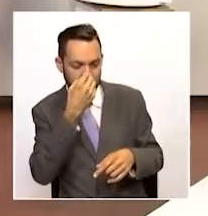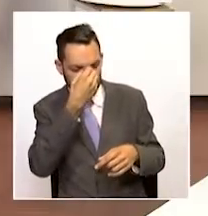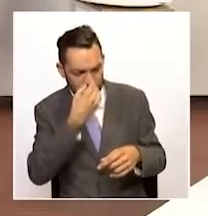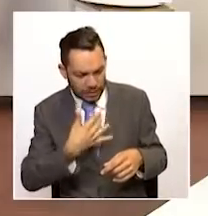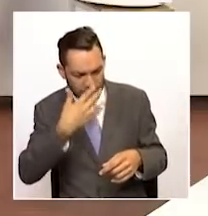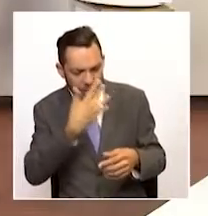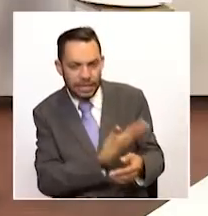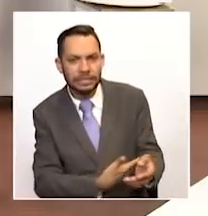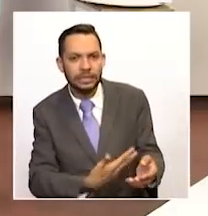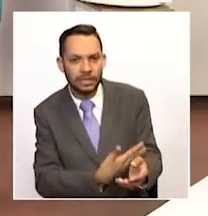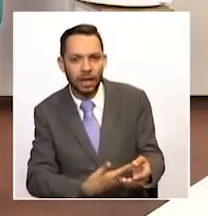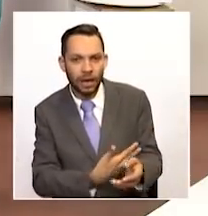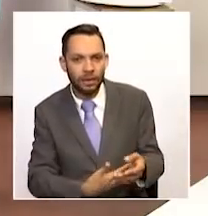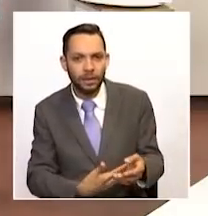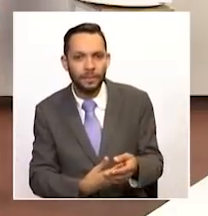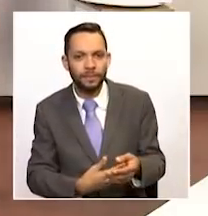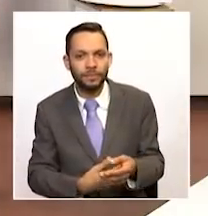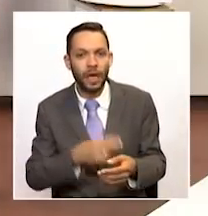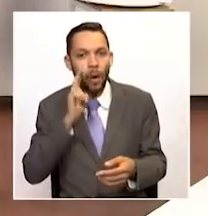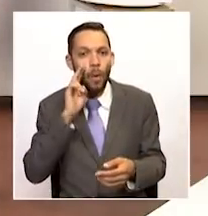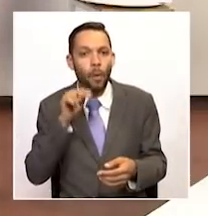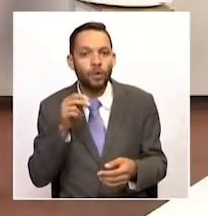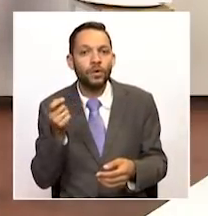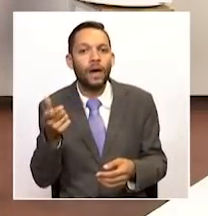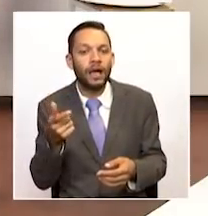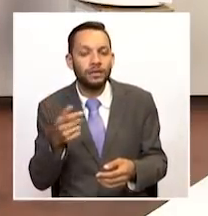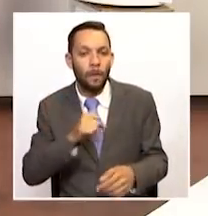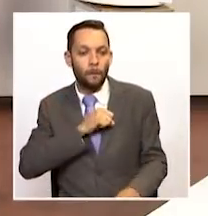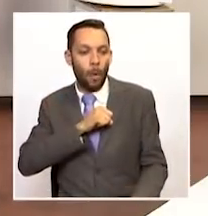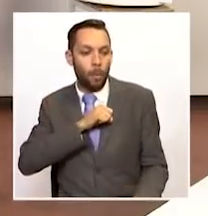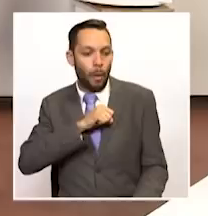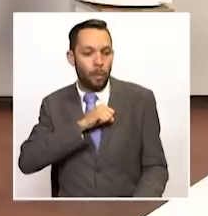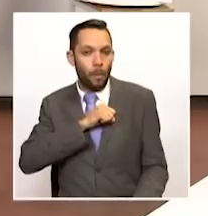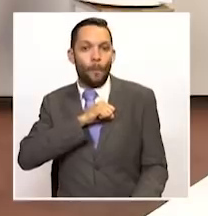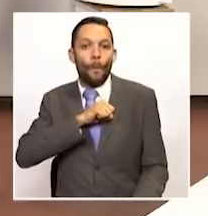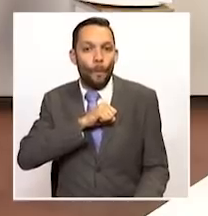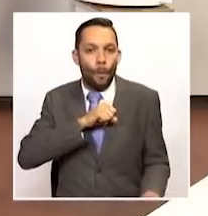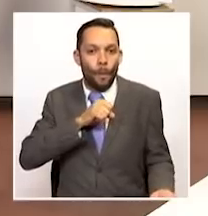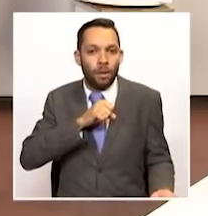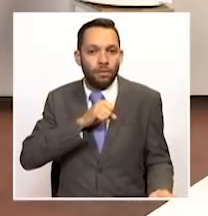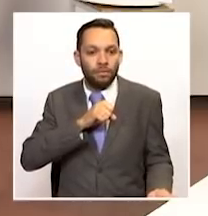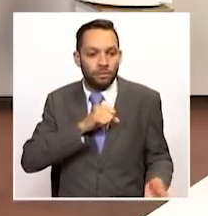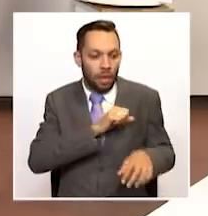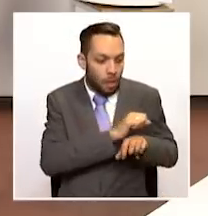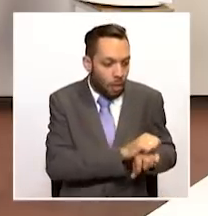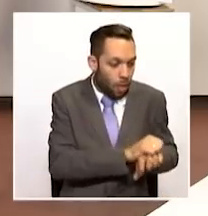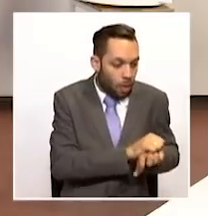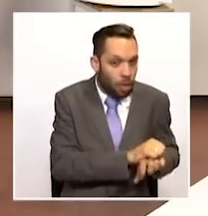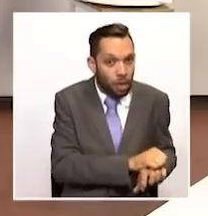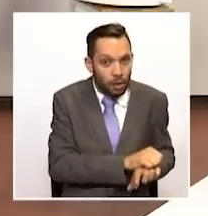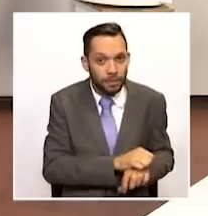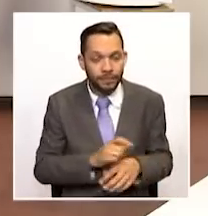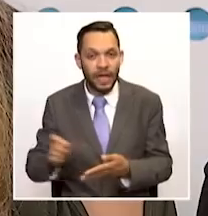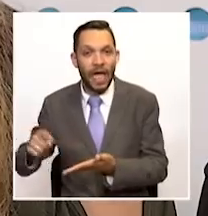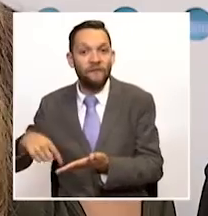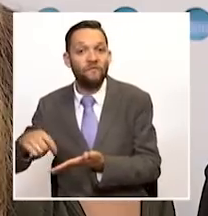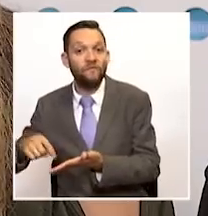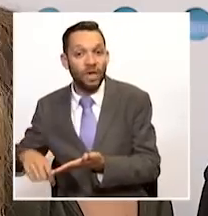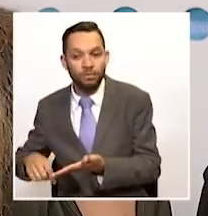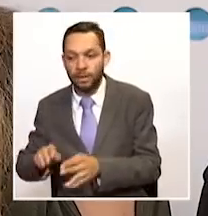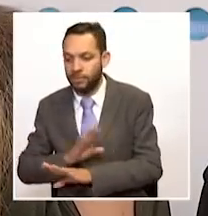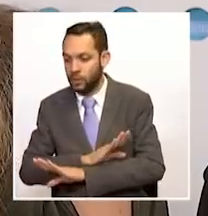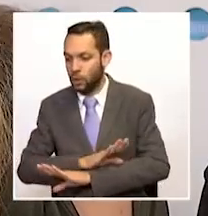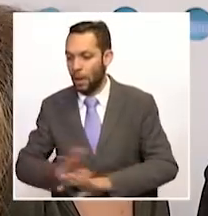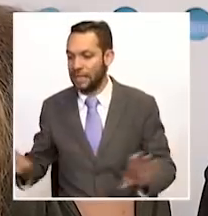y casi se nos va a mitad de año le dio un paro nos pusieron a afirmar que ya no había nada que hacer